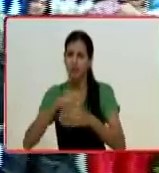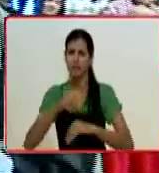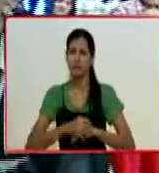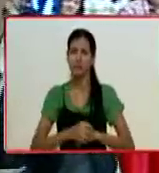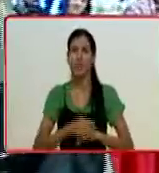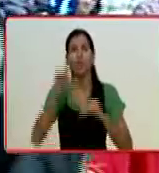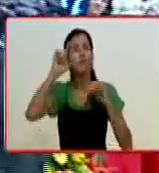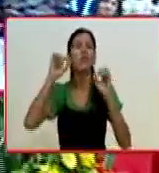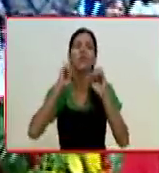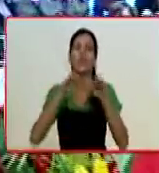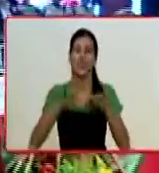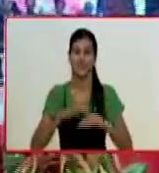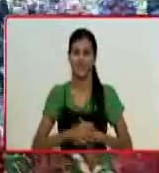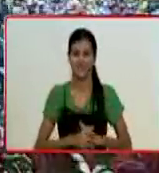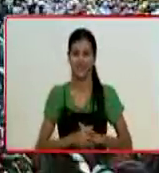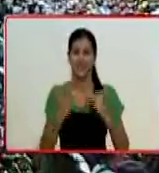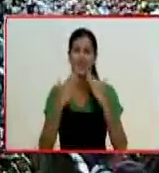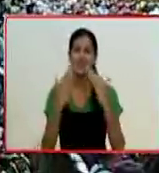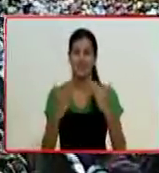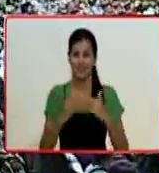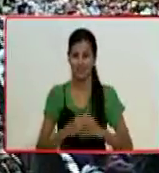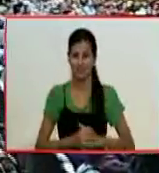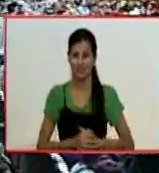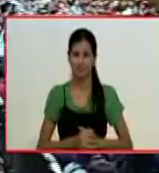Dios los bendiga, pues. Gracias.